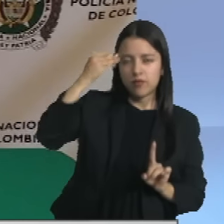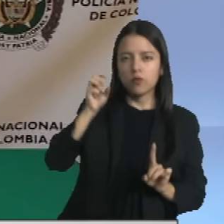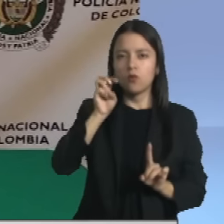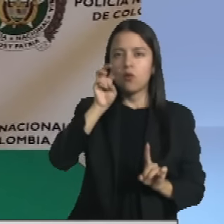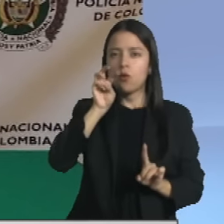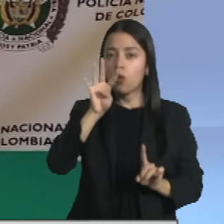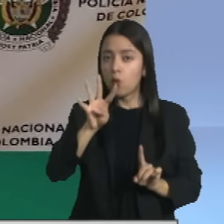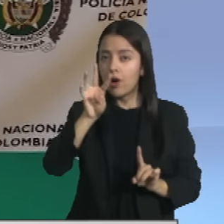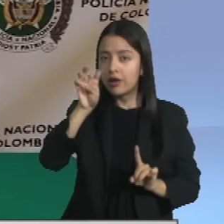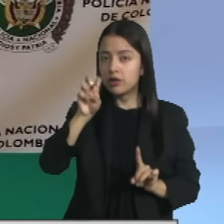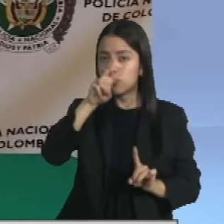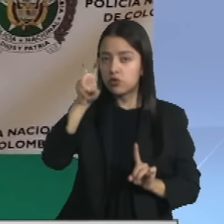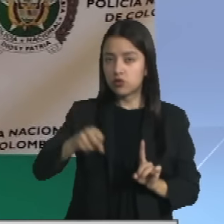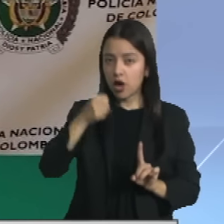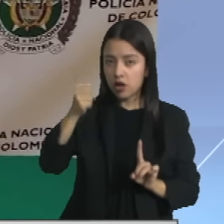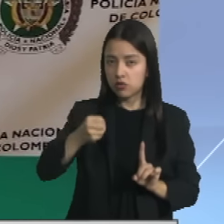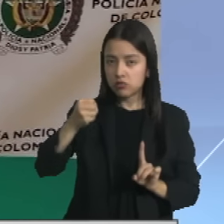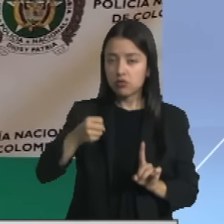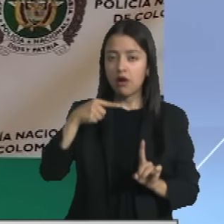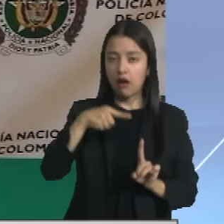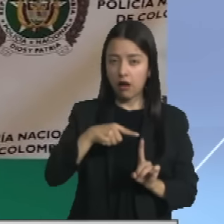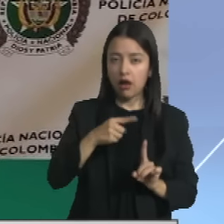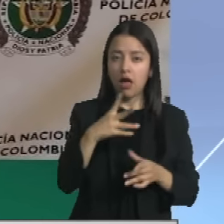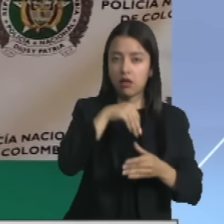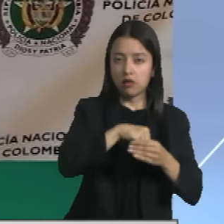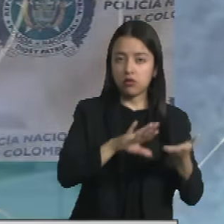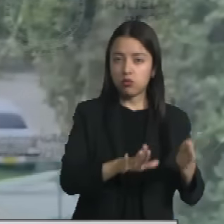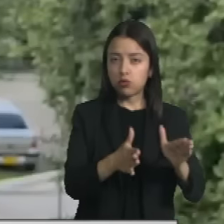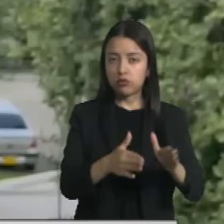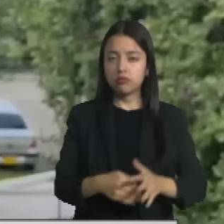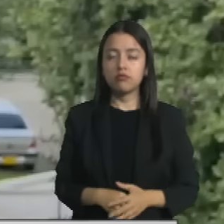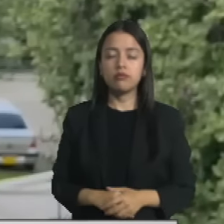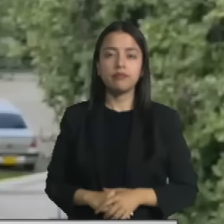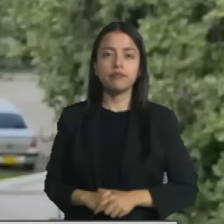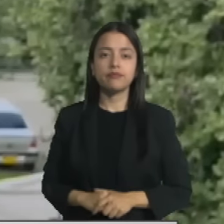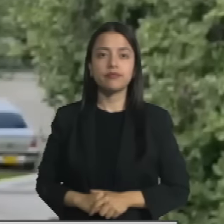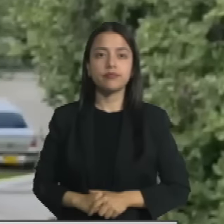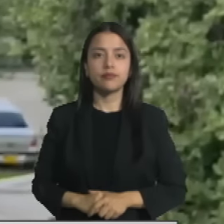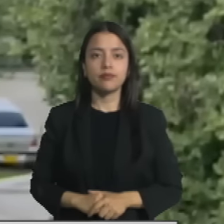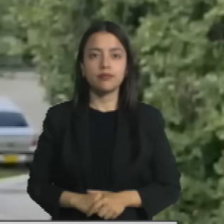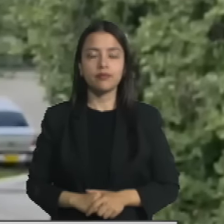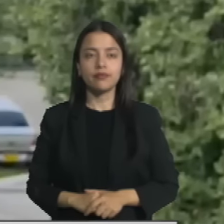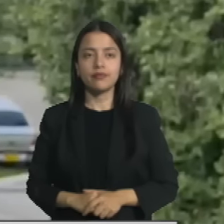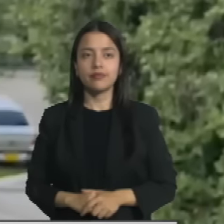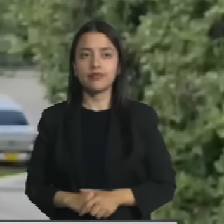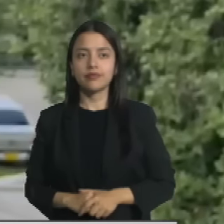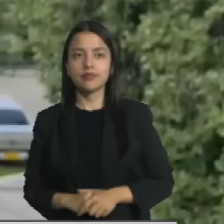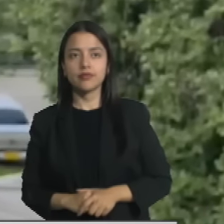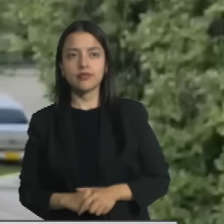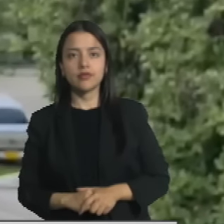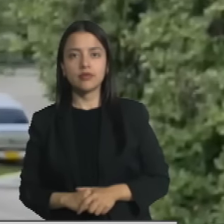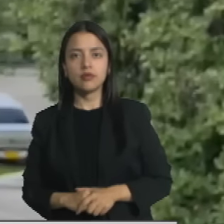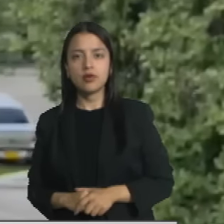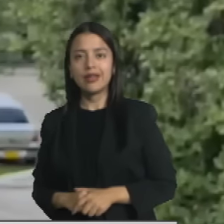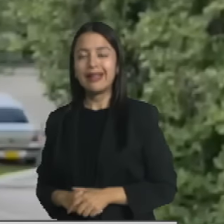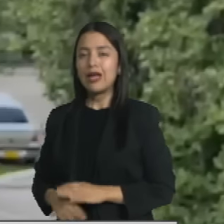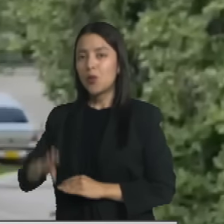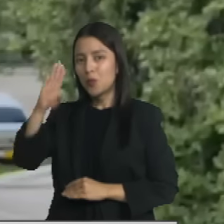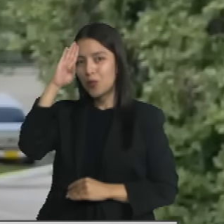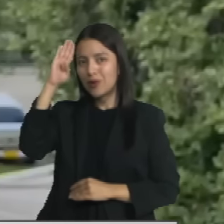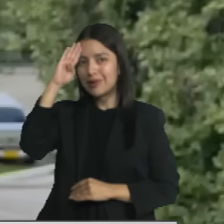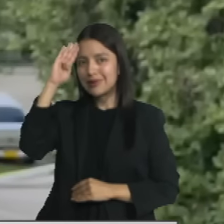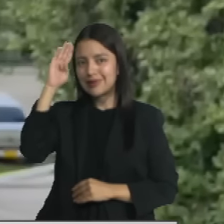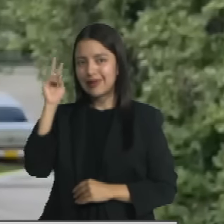estación de policía de Manrique. Al verificar, en efecto, observan a una persona tendida en el suelo.